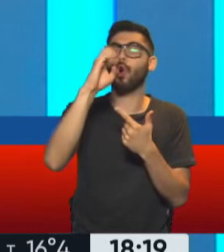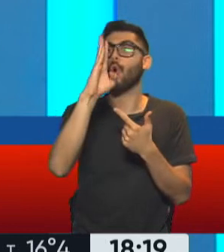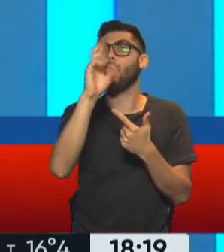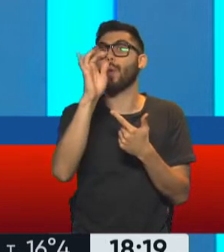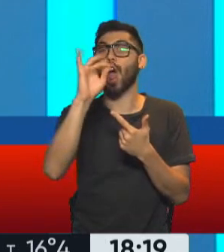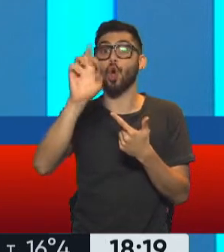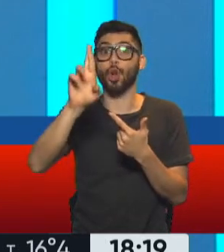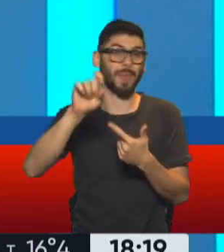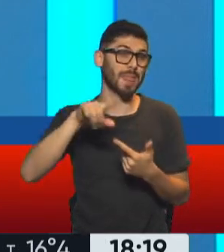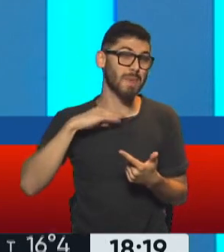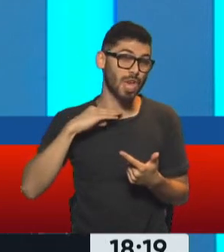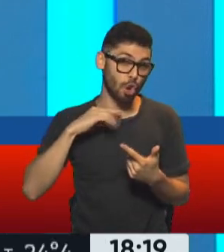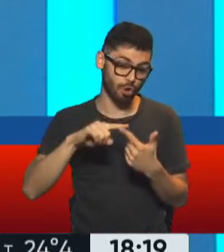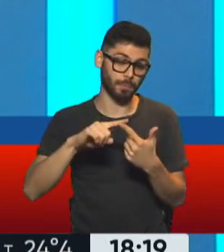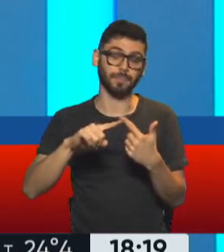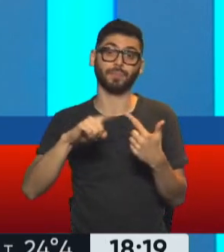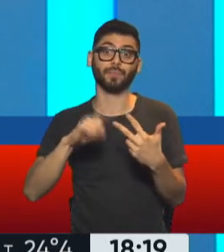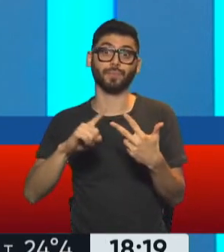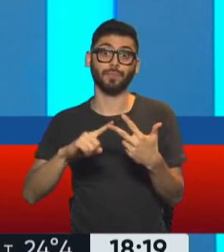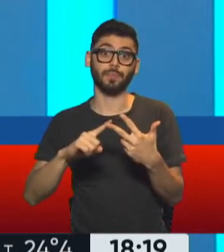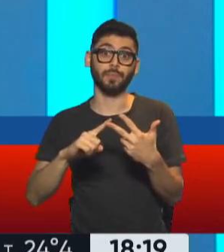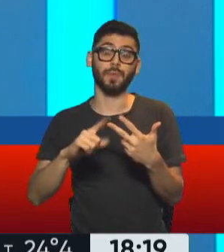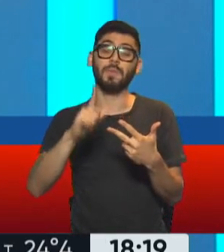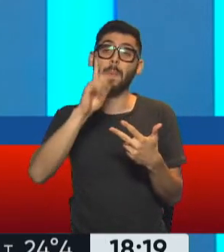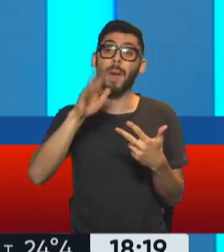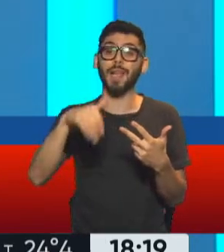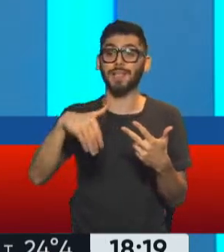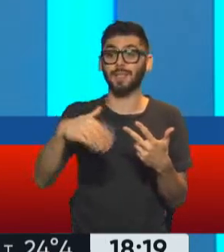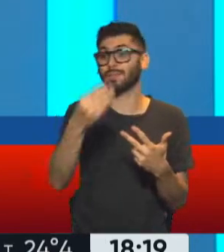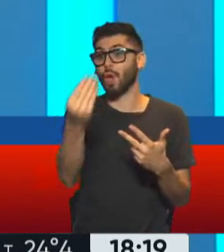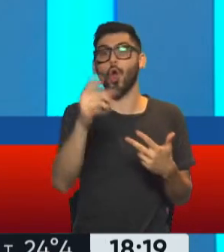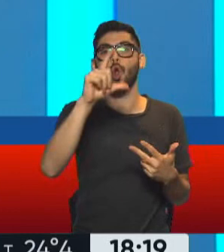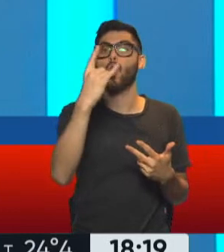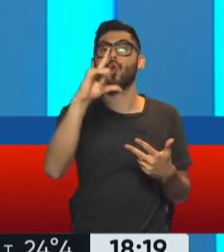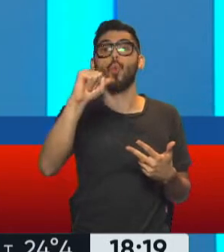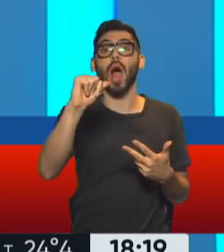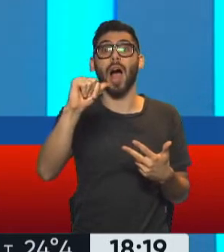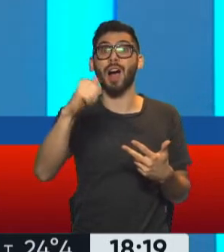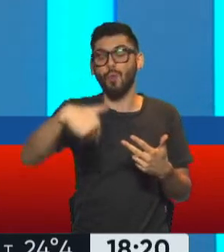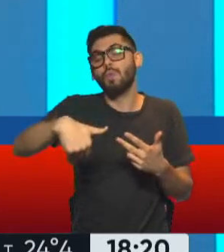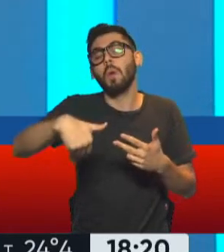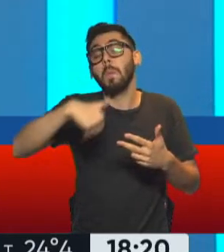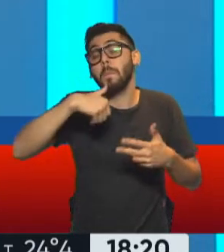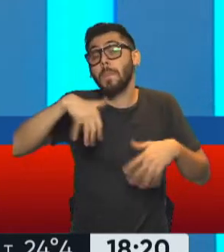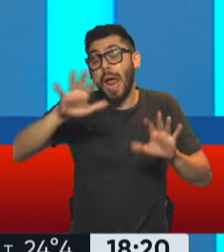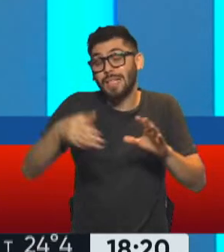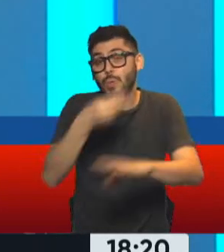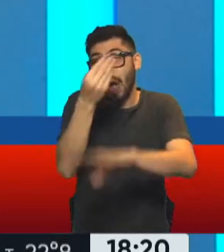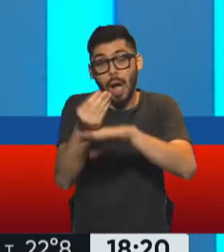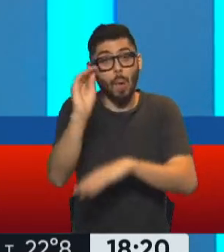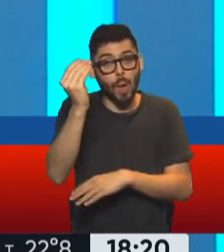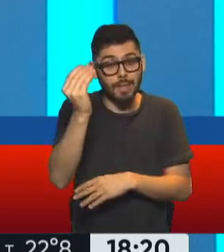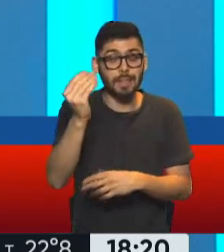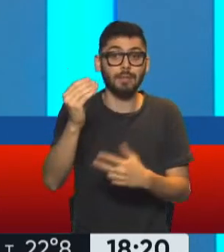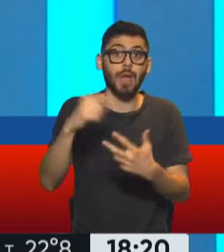méxico y lo que se presume será la próxima presidencia de luiz inácio lula da silva en brasil si es que esa proyección se puede hacer de alguna